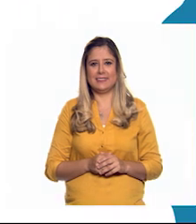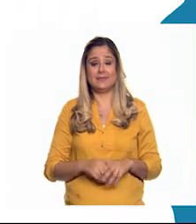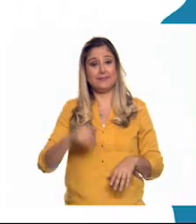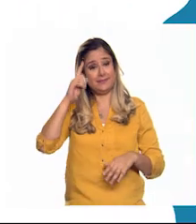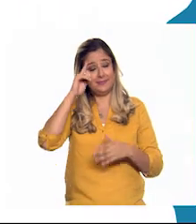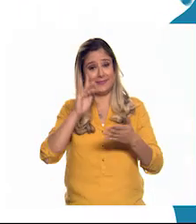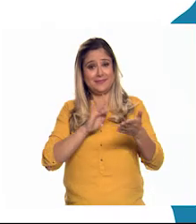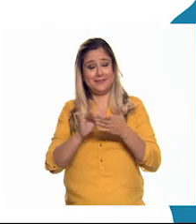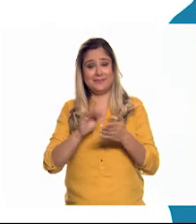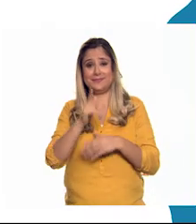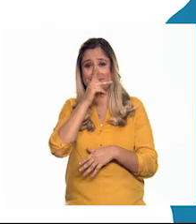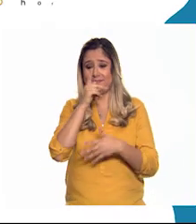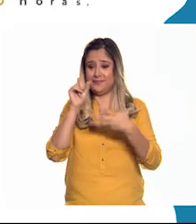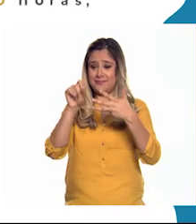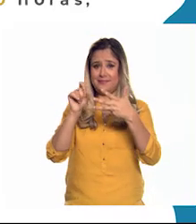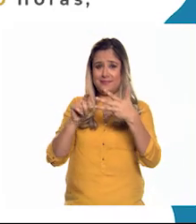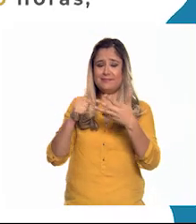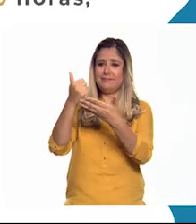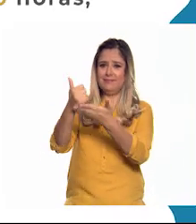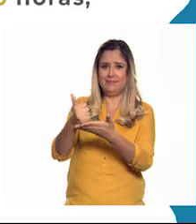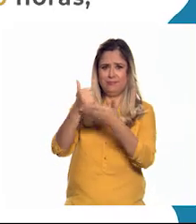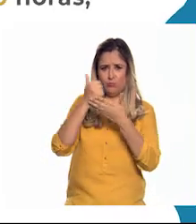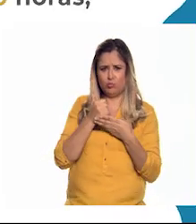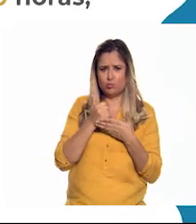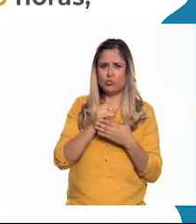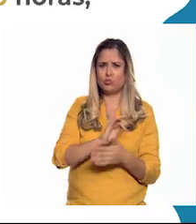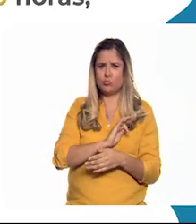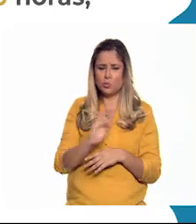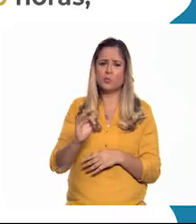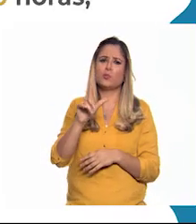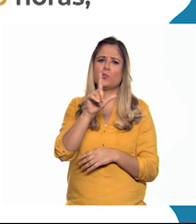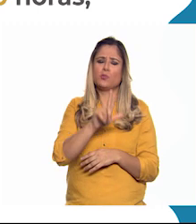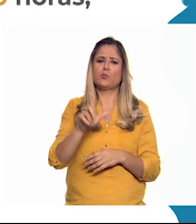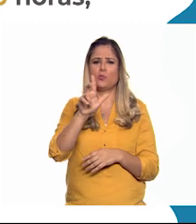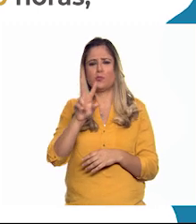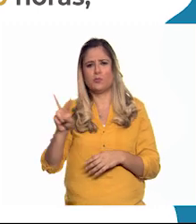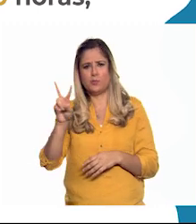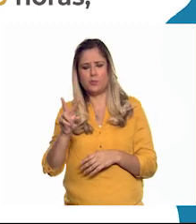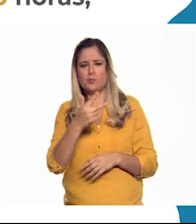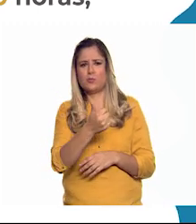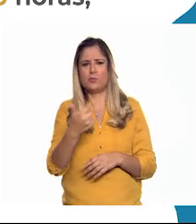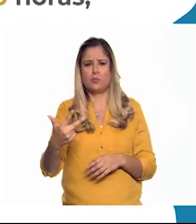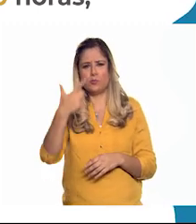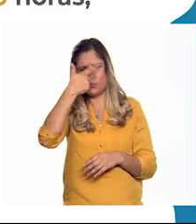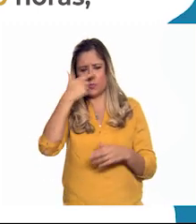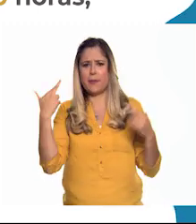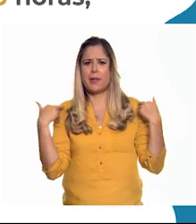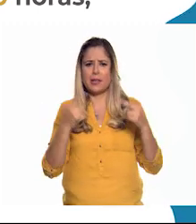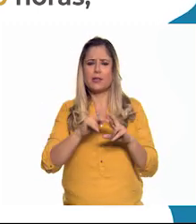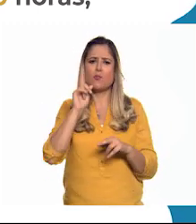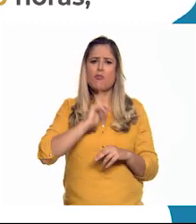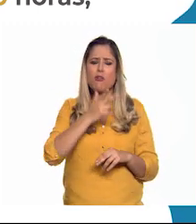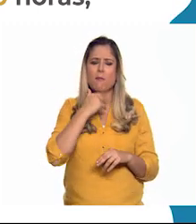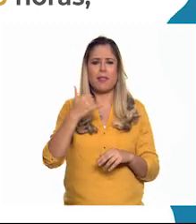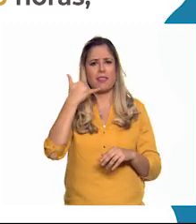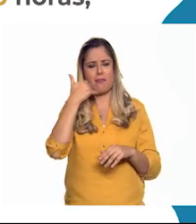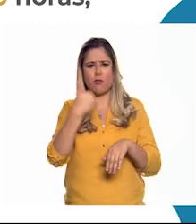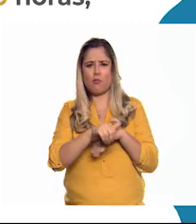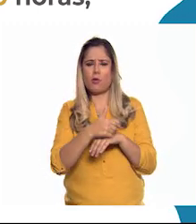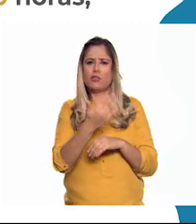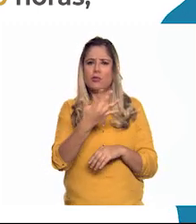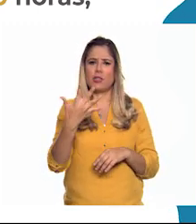Para apoyo pedagógico, hay maestras y maestros de lunes a viernes de 8 a 20 horas en el teléfono